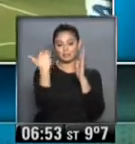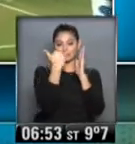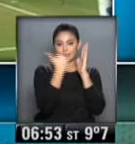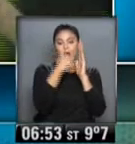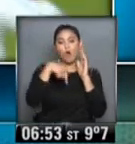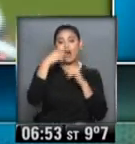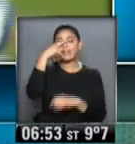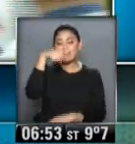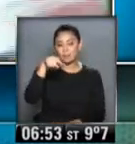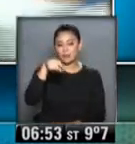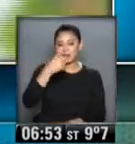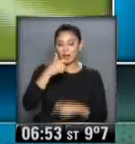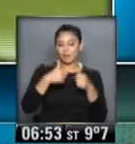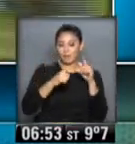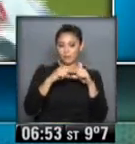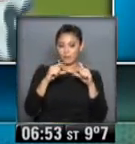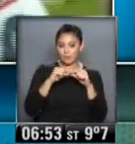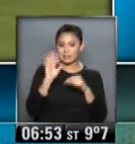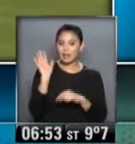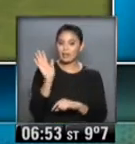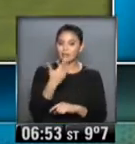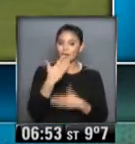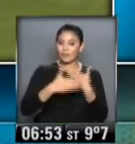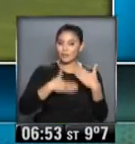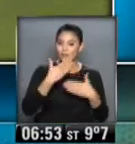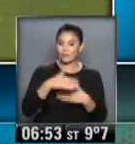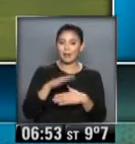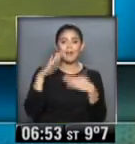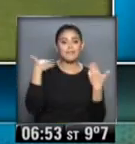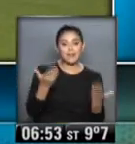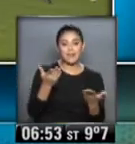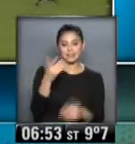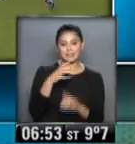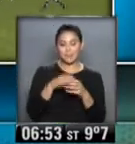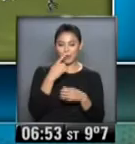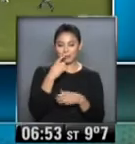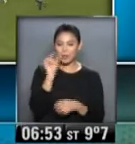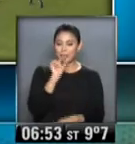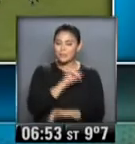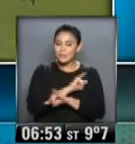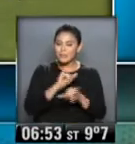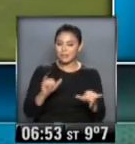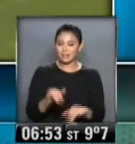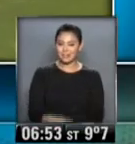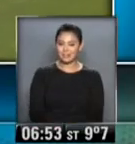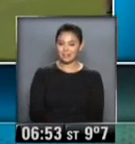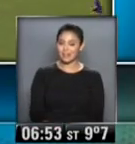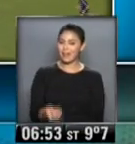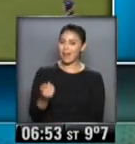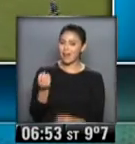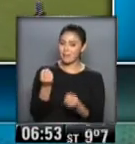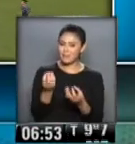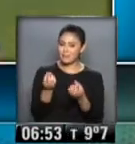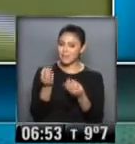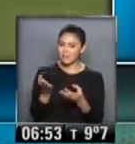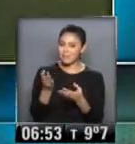completa la fecha que parece en la que todos jugaron para River. Enseguida, más detalles con Juan Carlos Fernández. Qué buena idea,